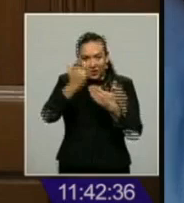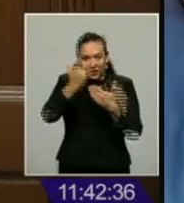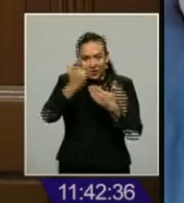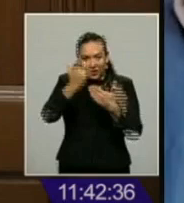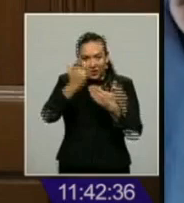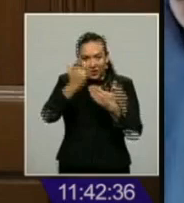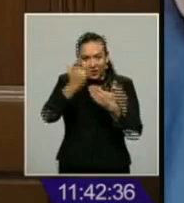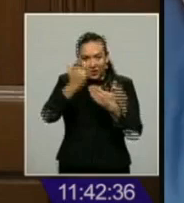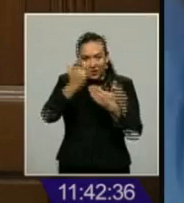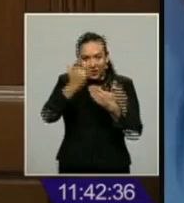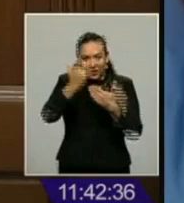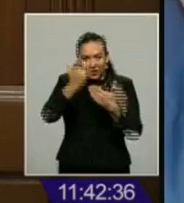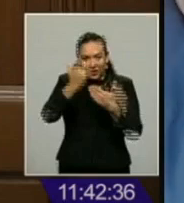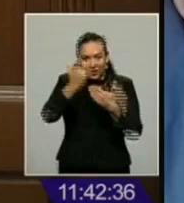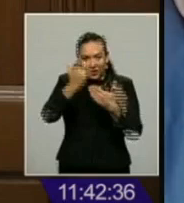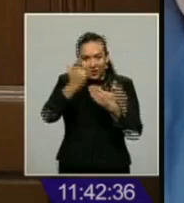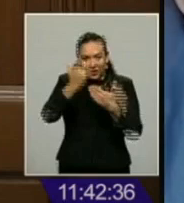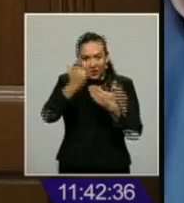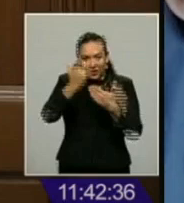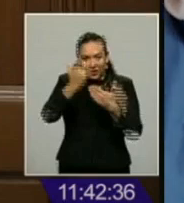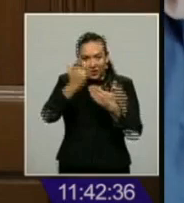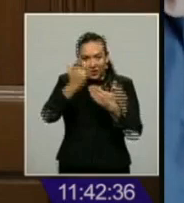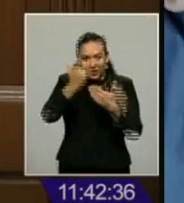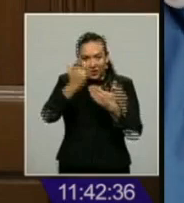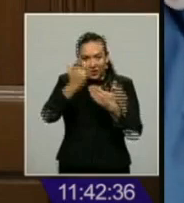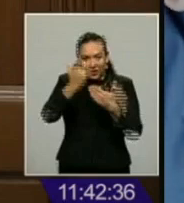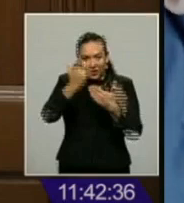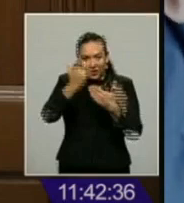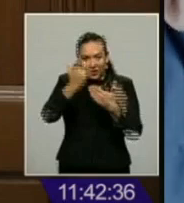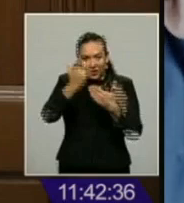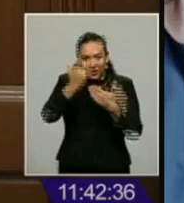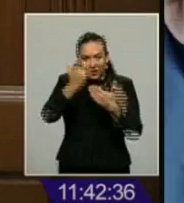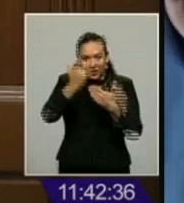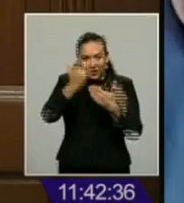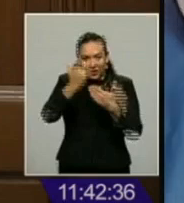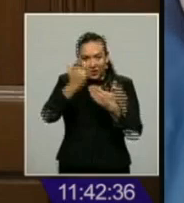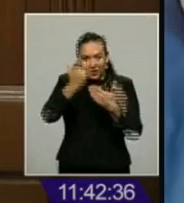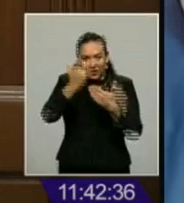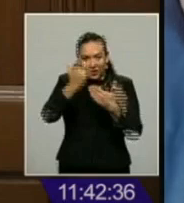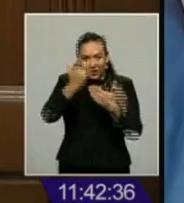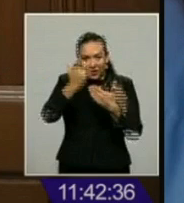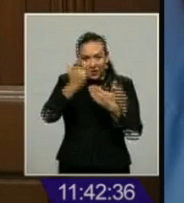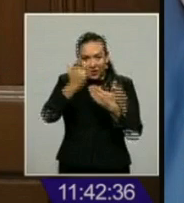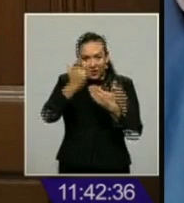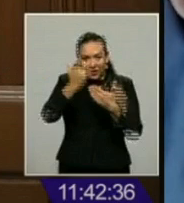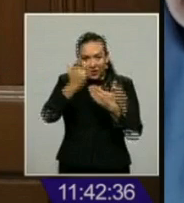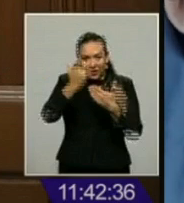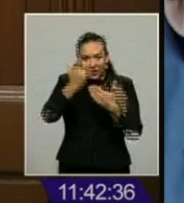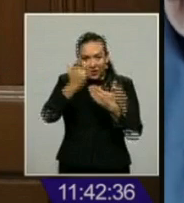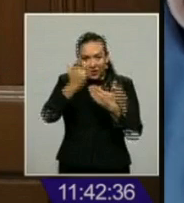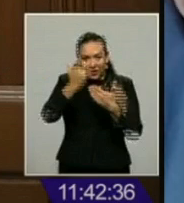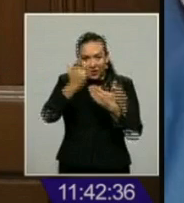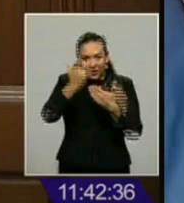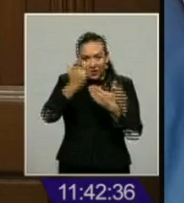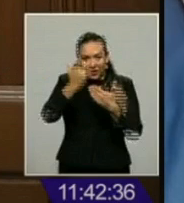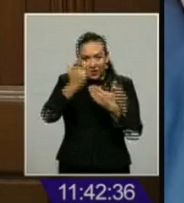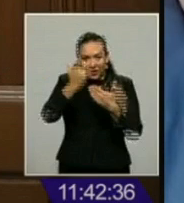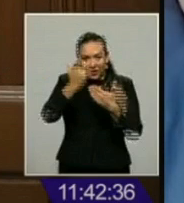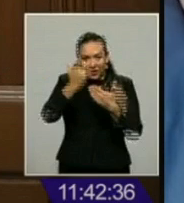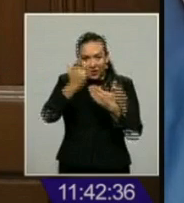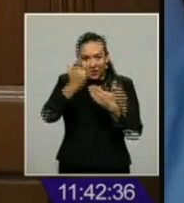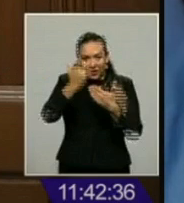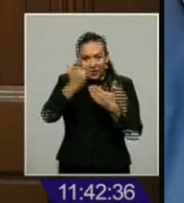Amigos, pues esto es lo que está hablando la ministra más odiada del pueblo, que desafió a todos